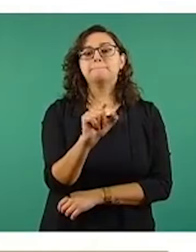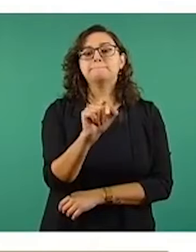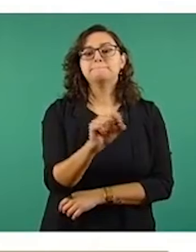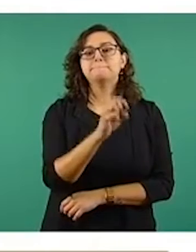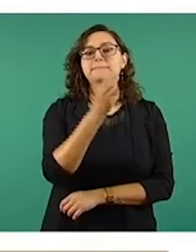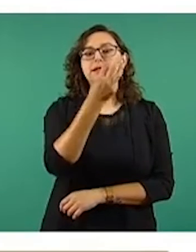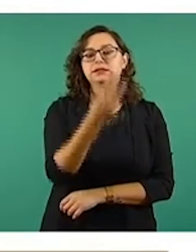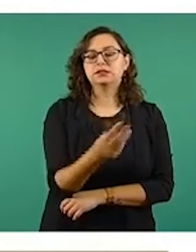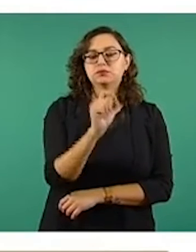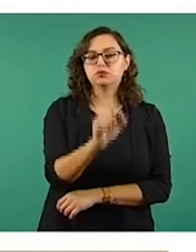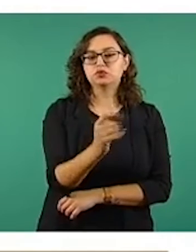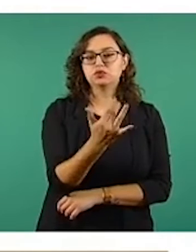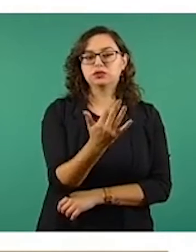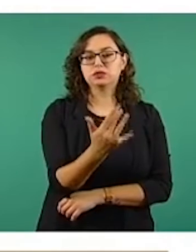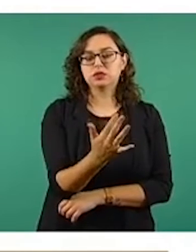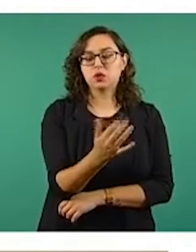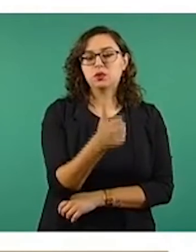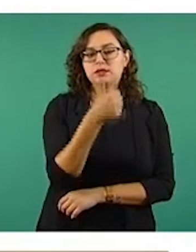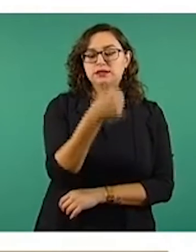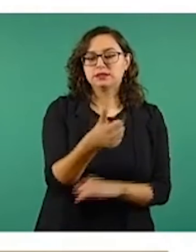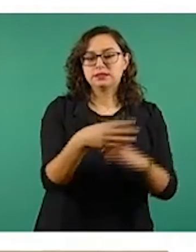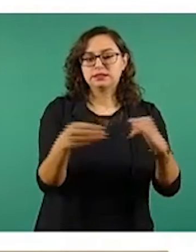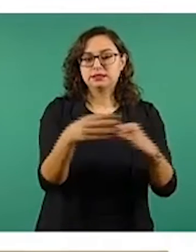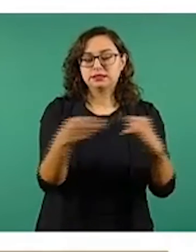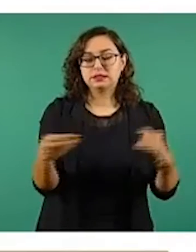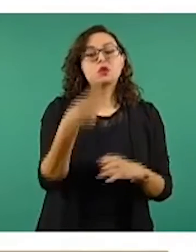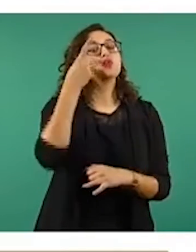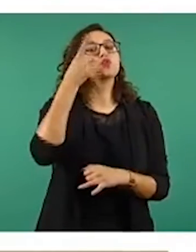$23.56 por litro, un margen de